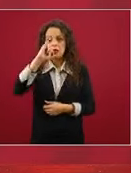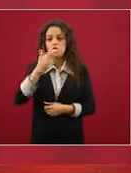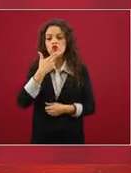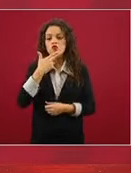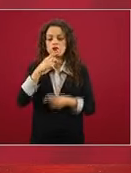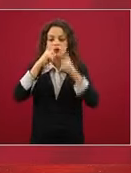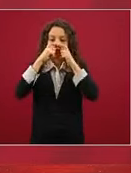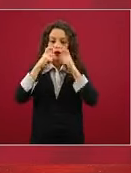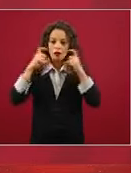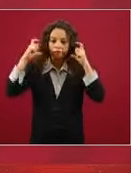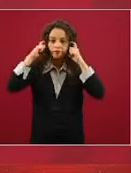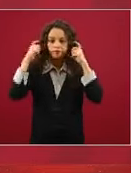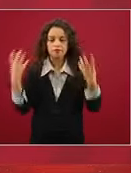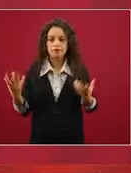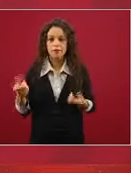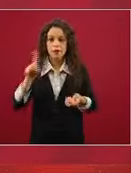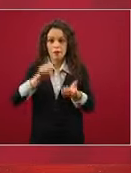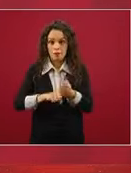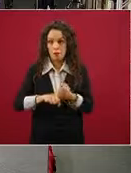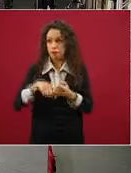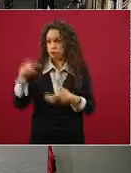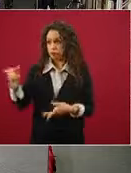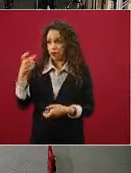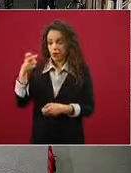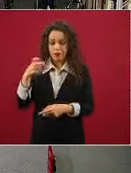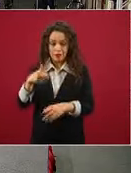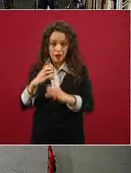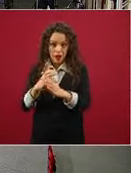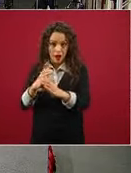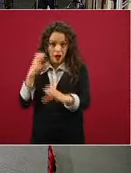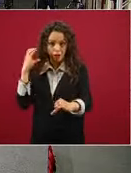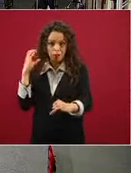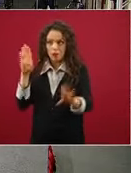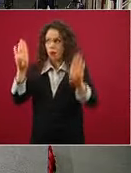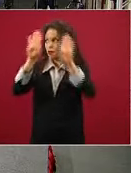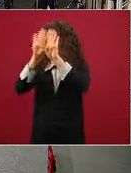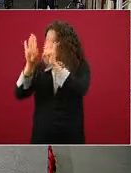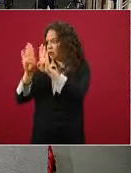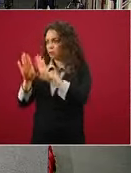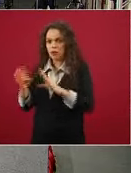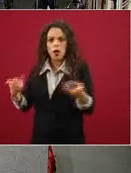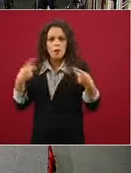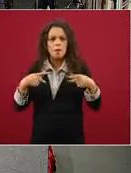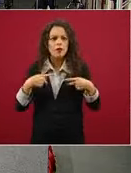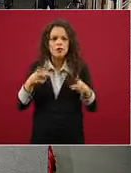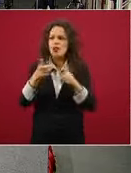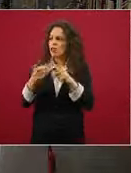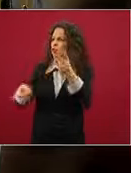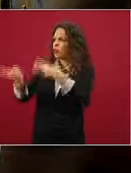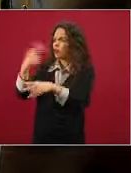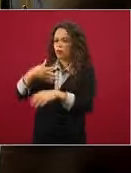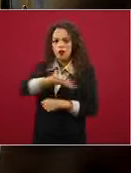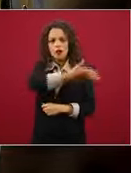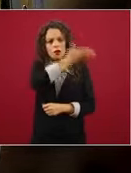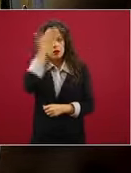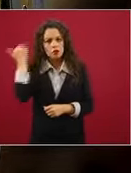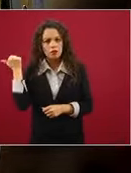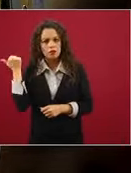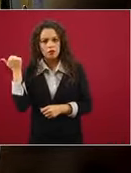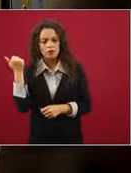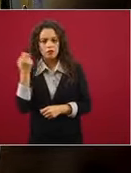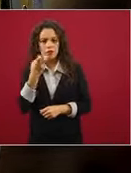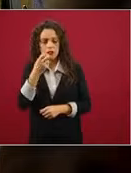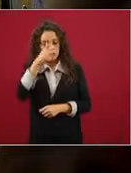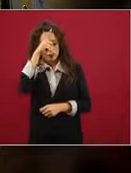50% no, es un espacio cerrado, personas que no sabemos de dónde vienen, y se vive esa experiencia. Y